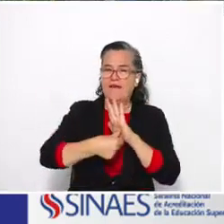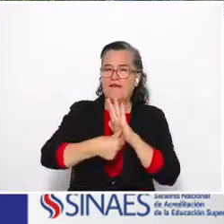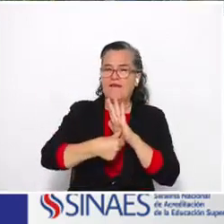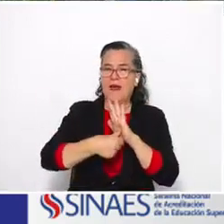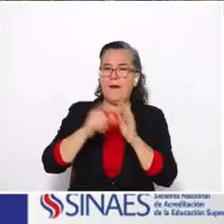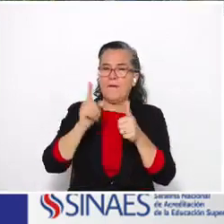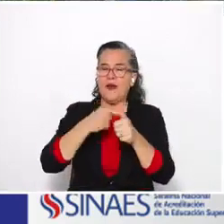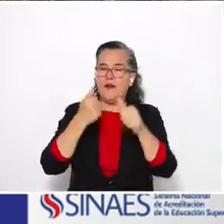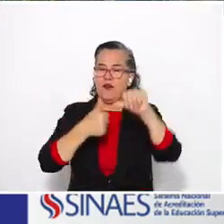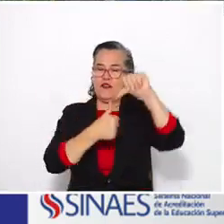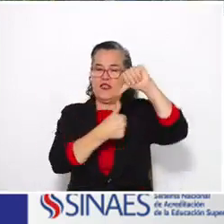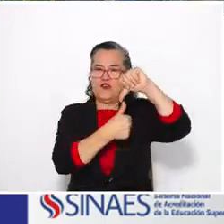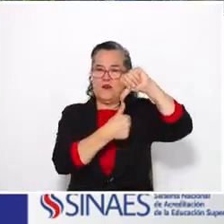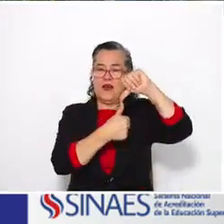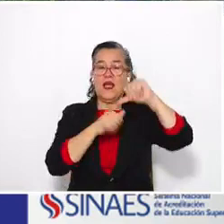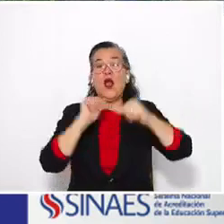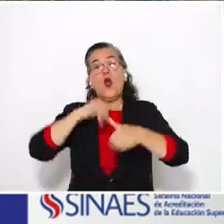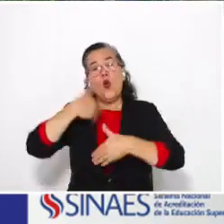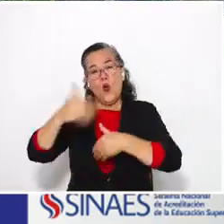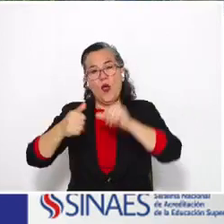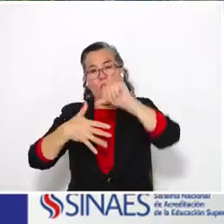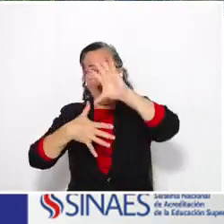primero Centroamérica, luego Latinoamérica,